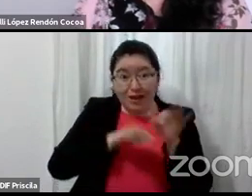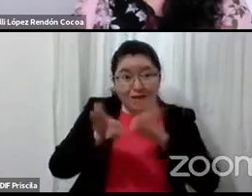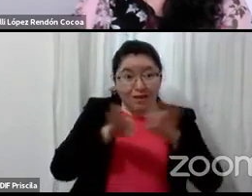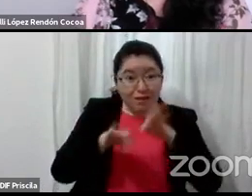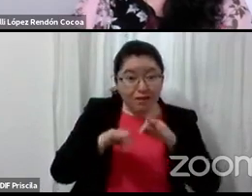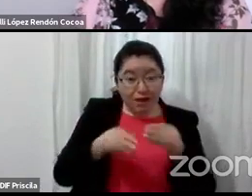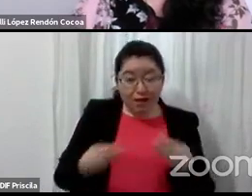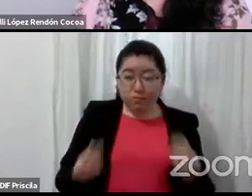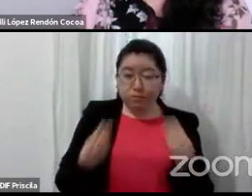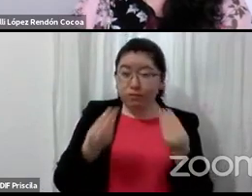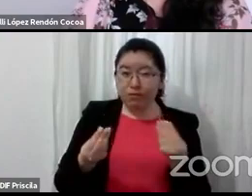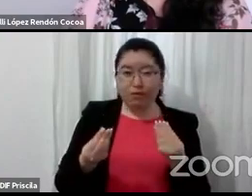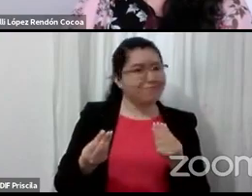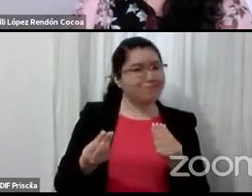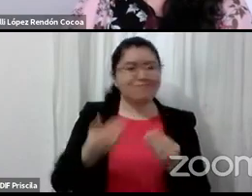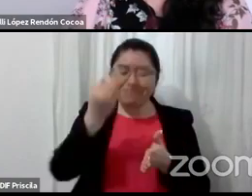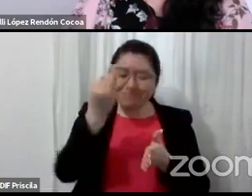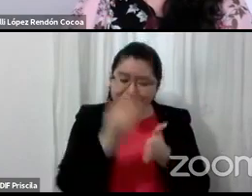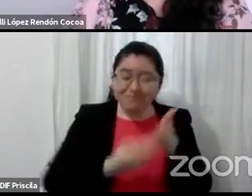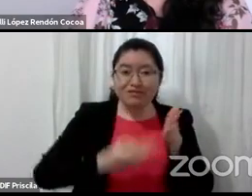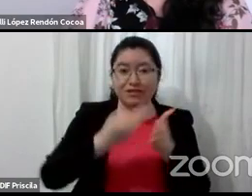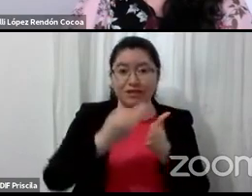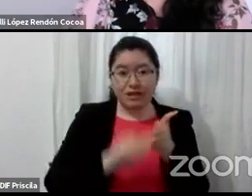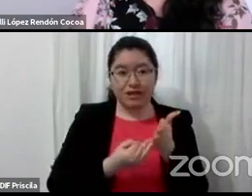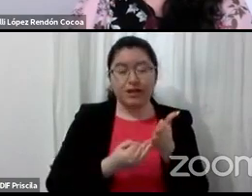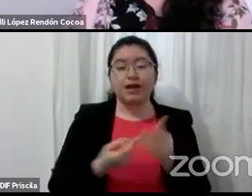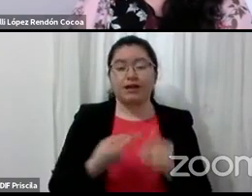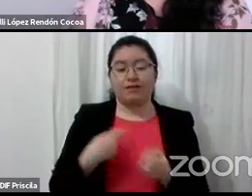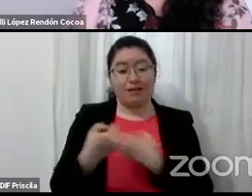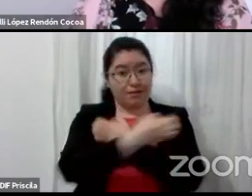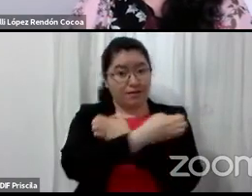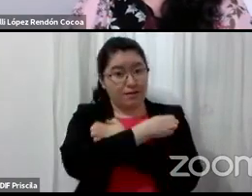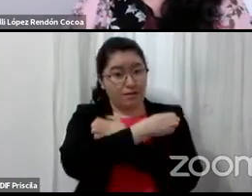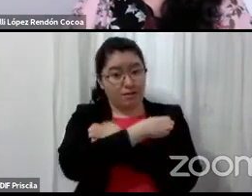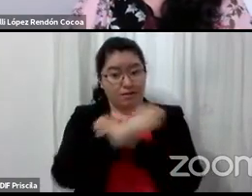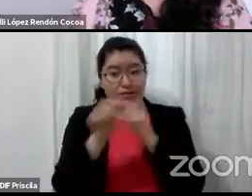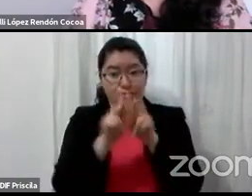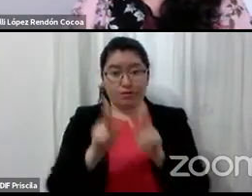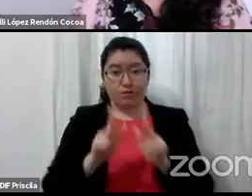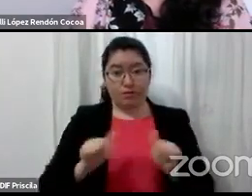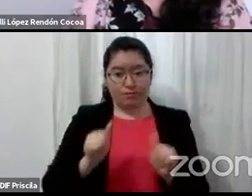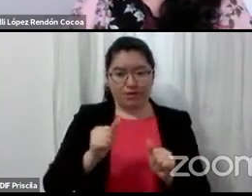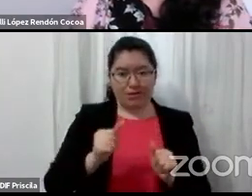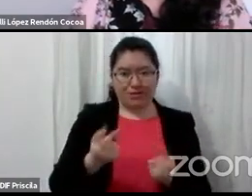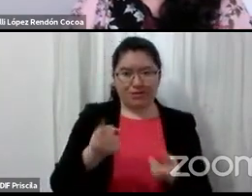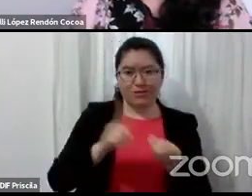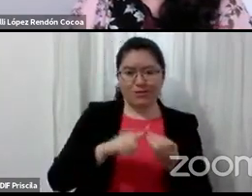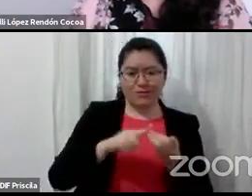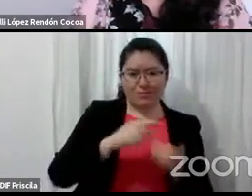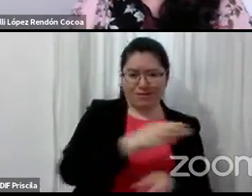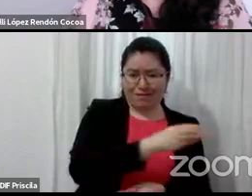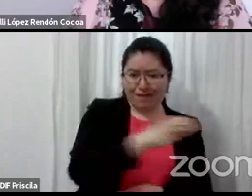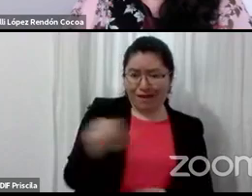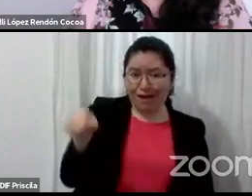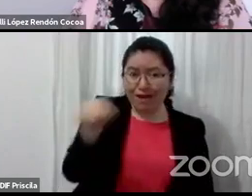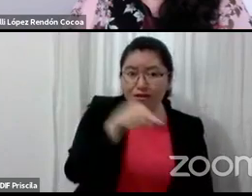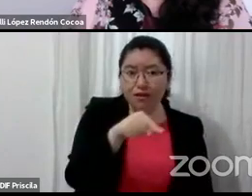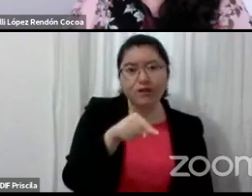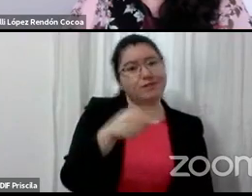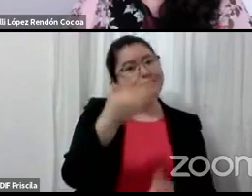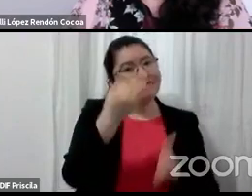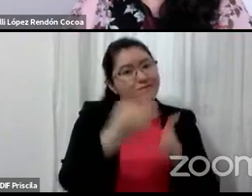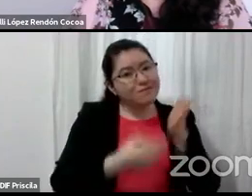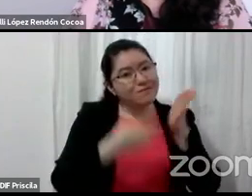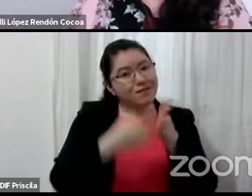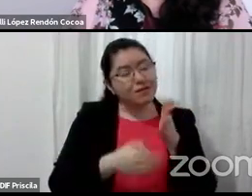de los proyectos de educación para la paz a nivel del campo habría que ver, por ejemplo, en